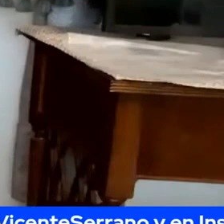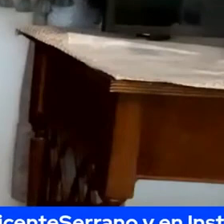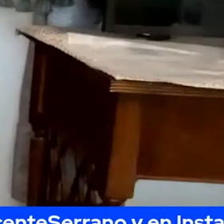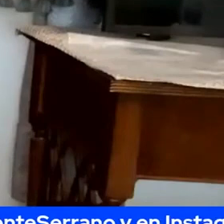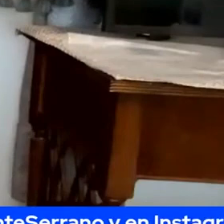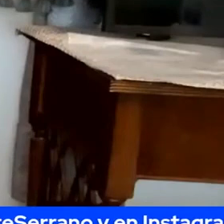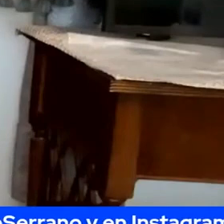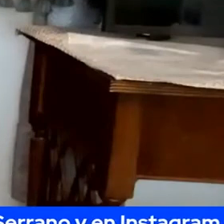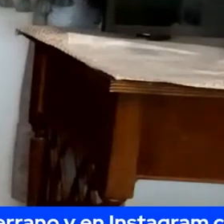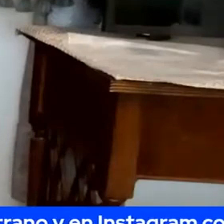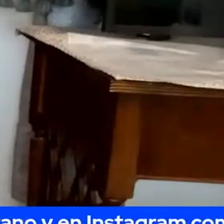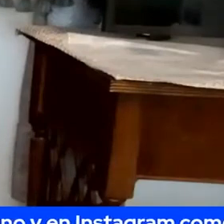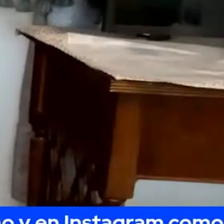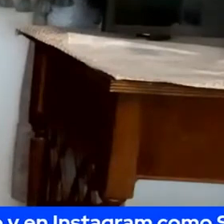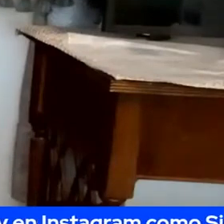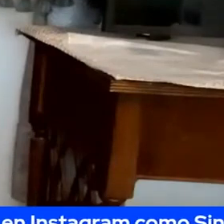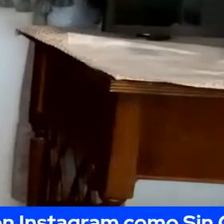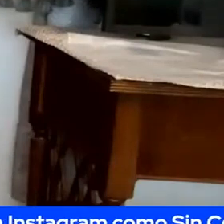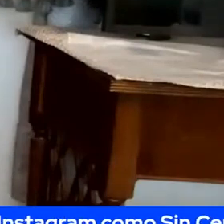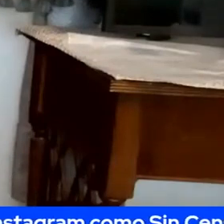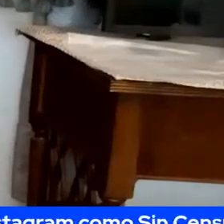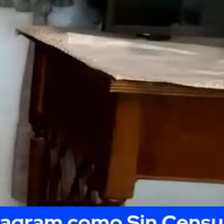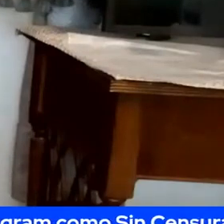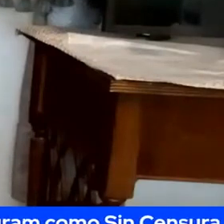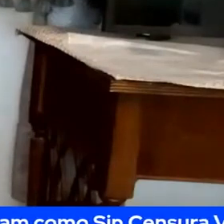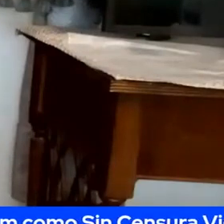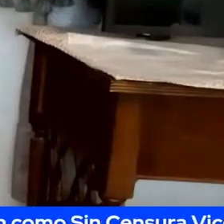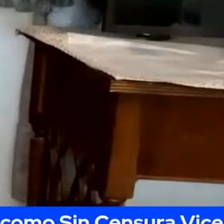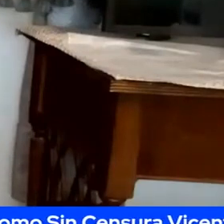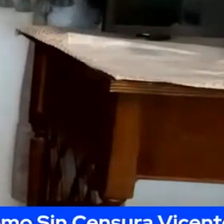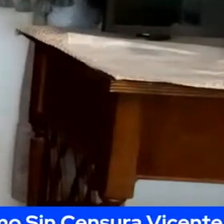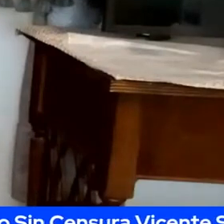ven a todos estos